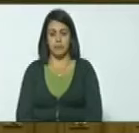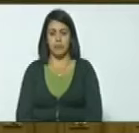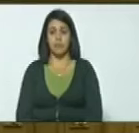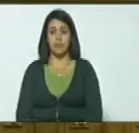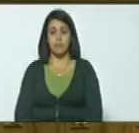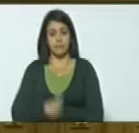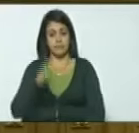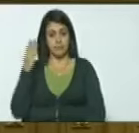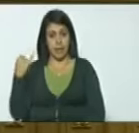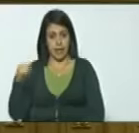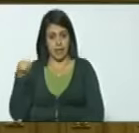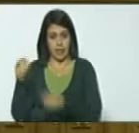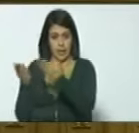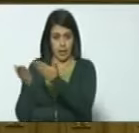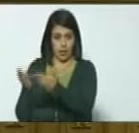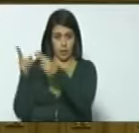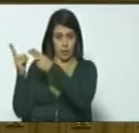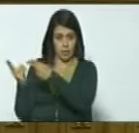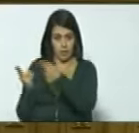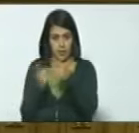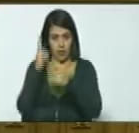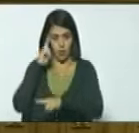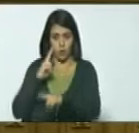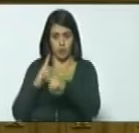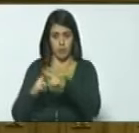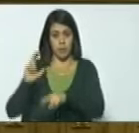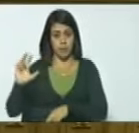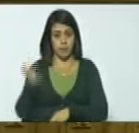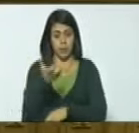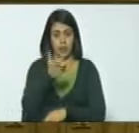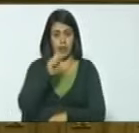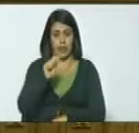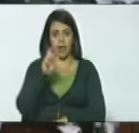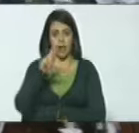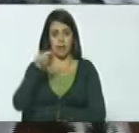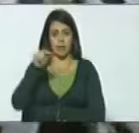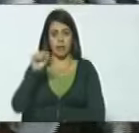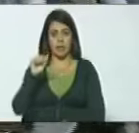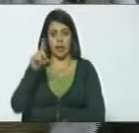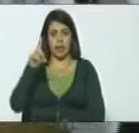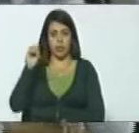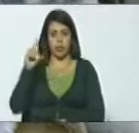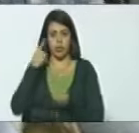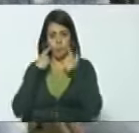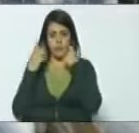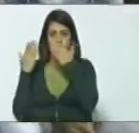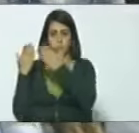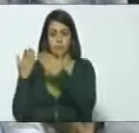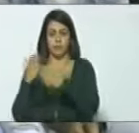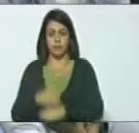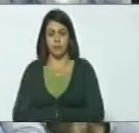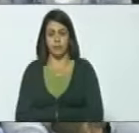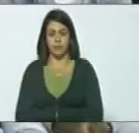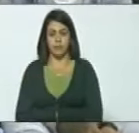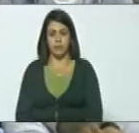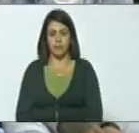Y a la izquierda del presidio, como invitados de honor, el pitcher Arnaldo Hernández.